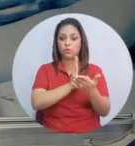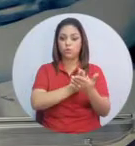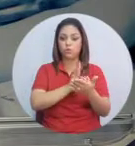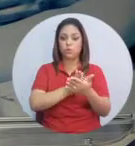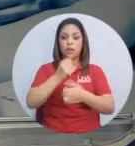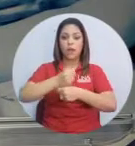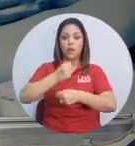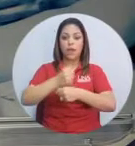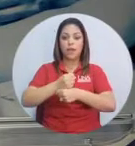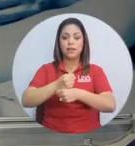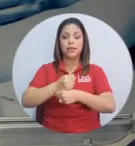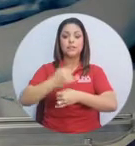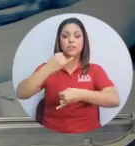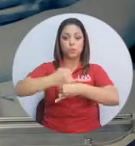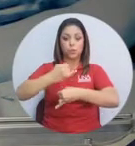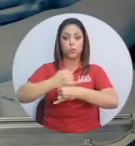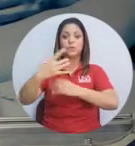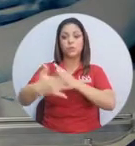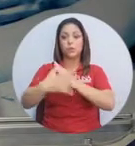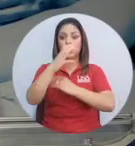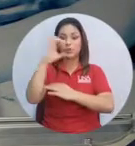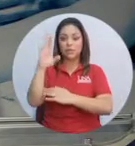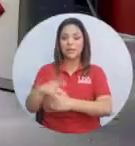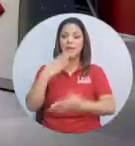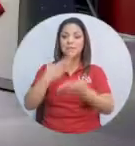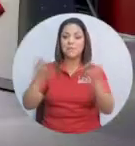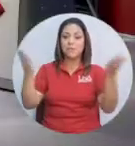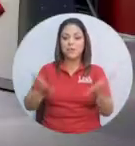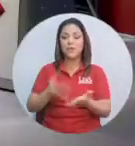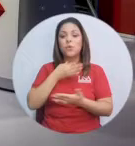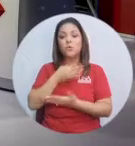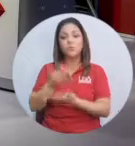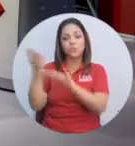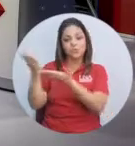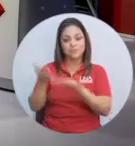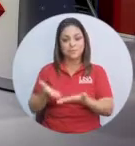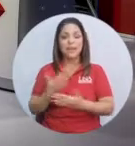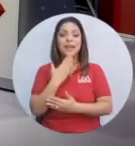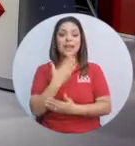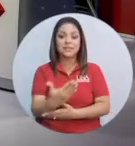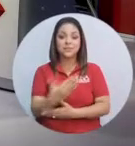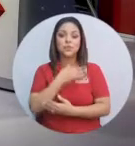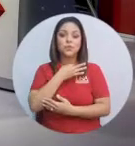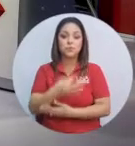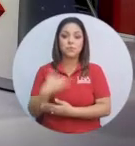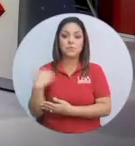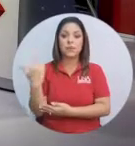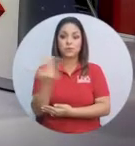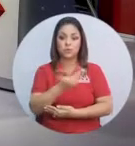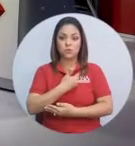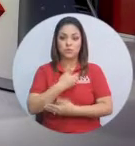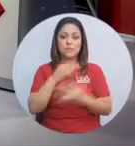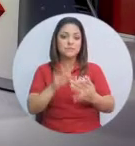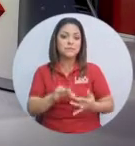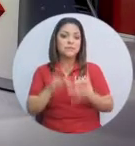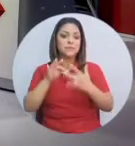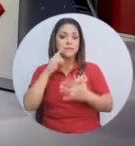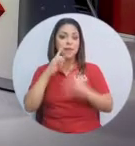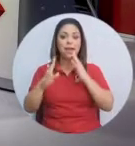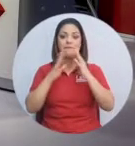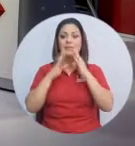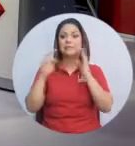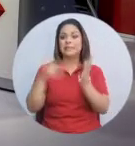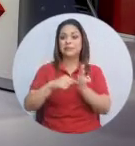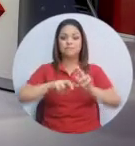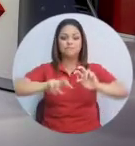Laboral del Instituto Tecnológico de Costa Rica. Bienvenida a Una Mirada, un gusto tenerte aquí. Muchas gracias y el gusto es para nosotros, sobre todo porque algo